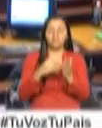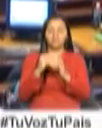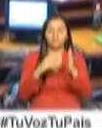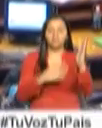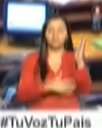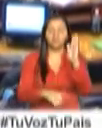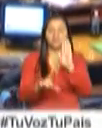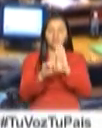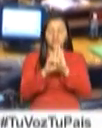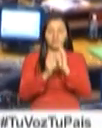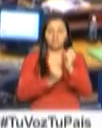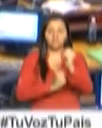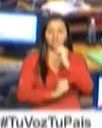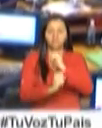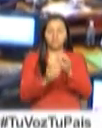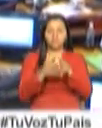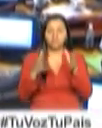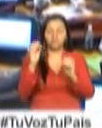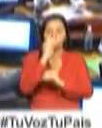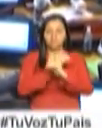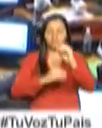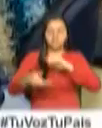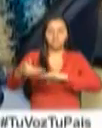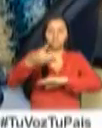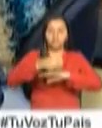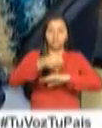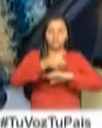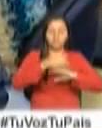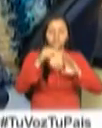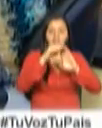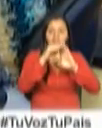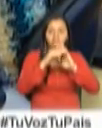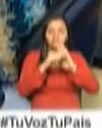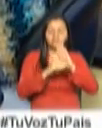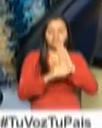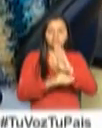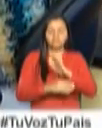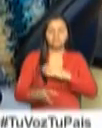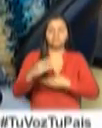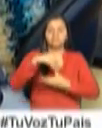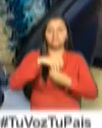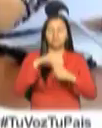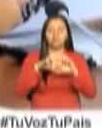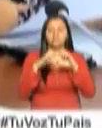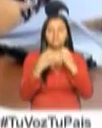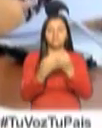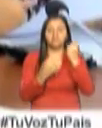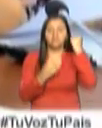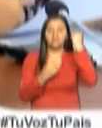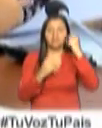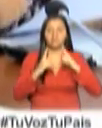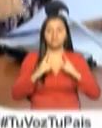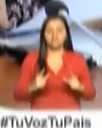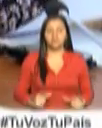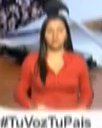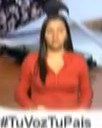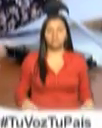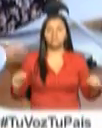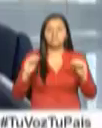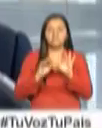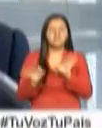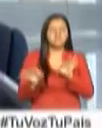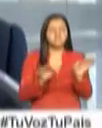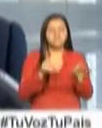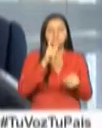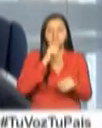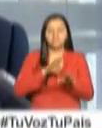parto humanizado recoge una serie de observaciones y propuestas presentadas al interior de la Comisión del Derecho a la Salud. Uno de ellos, lo explica el titular